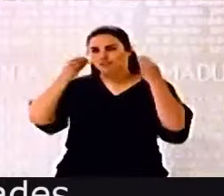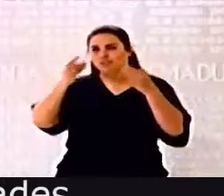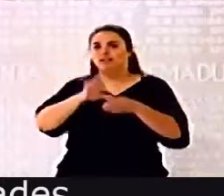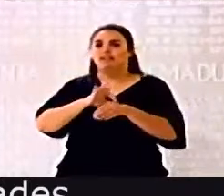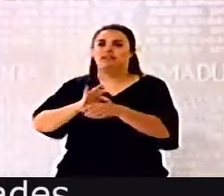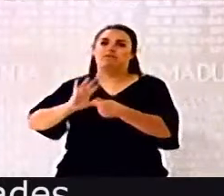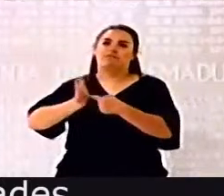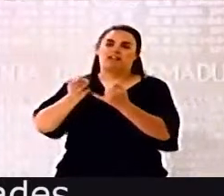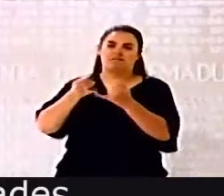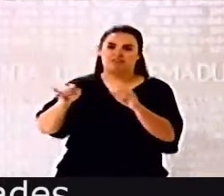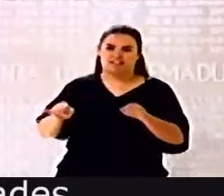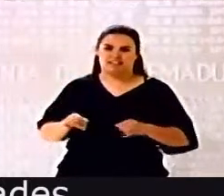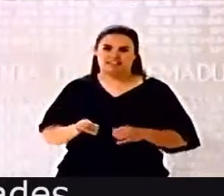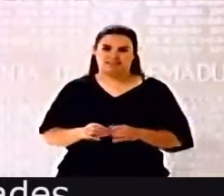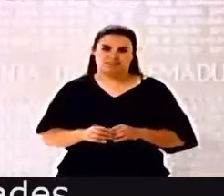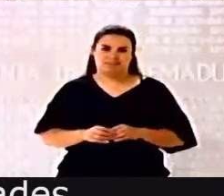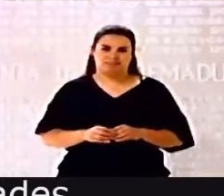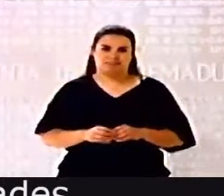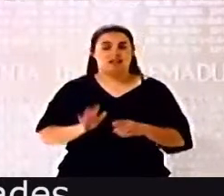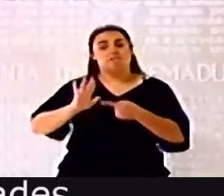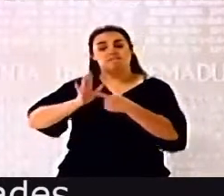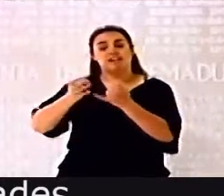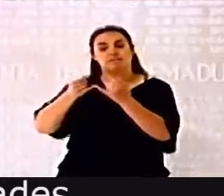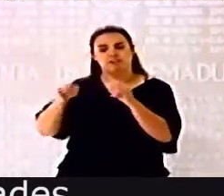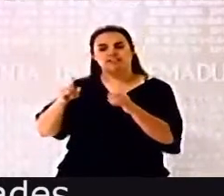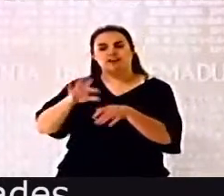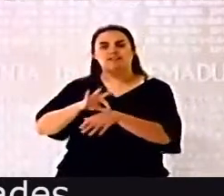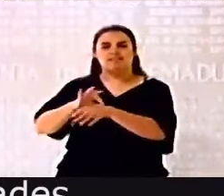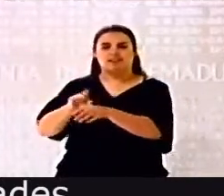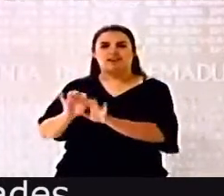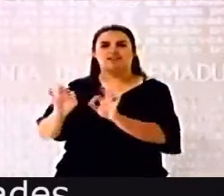ferias y fiestas. La guía de ferias y fiestas.